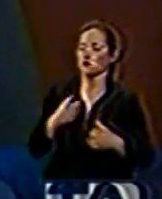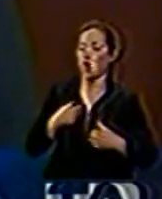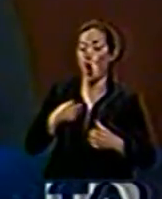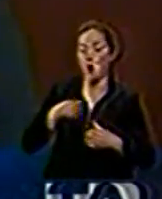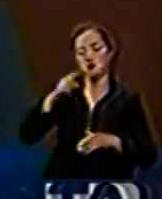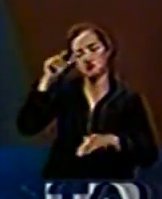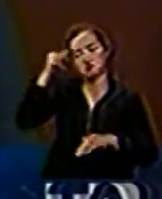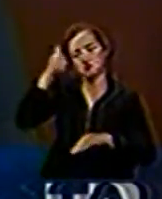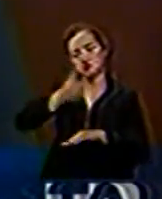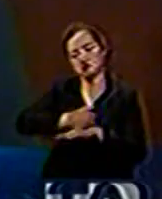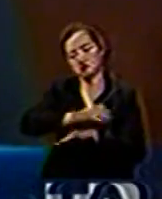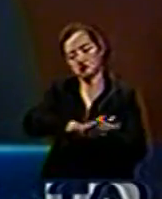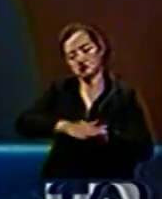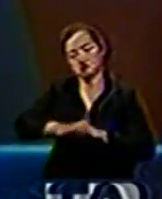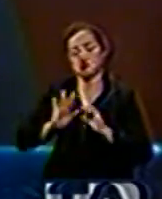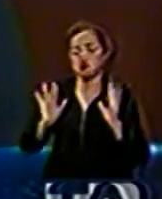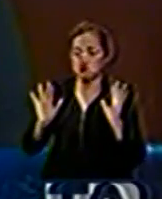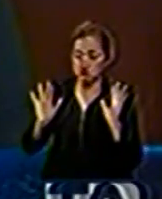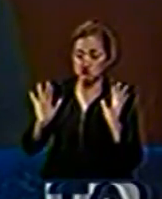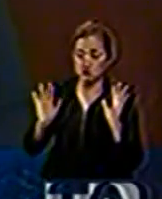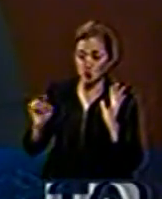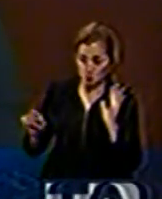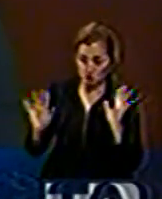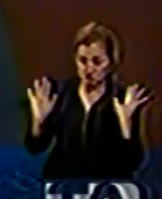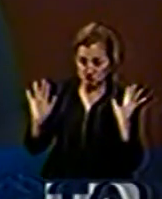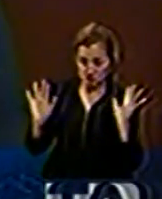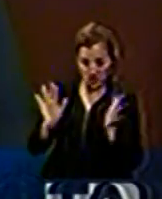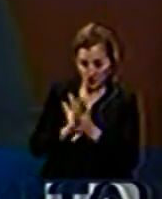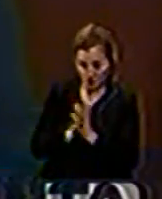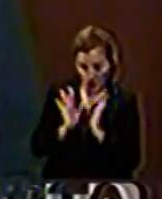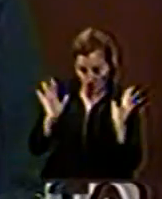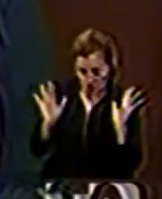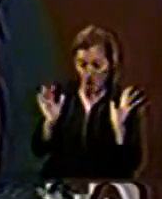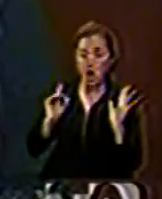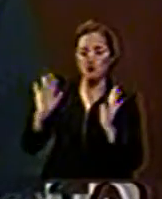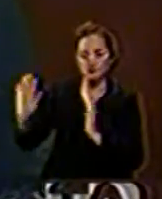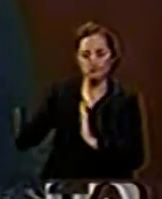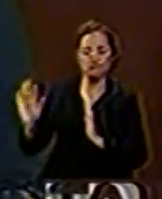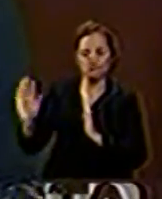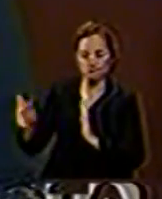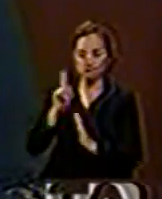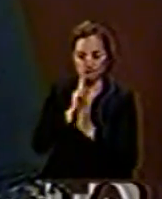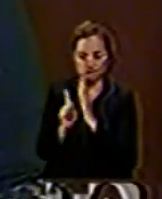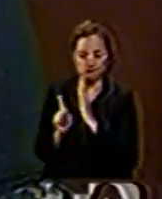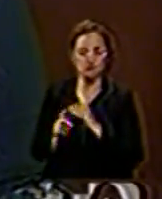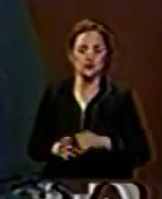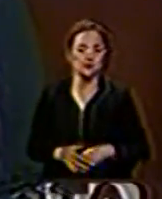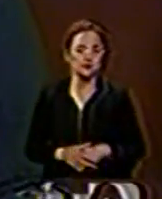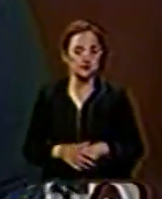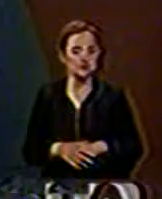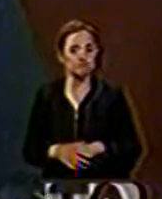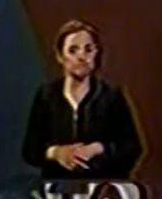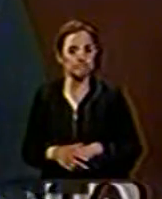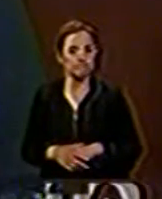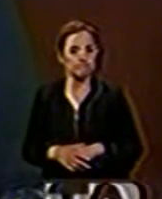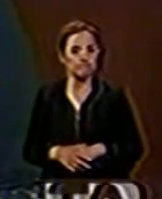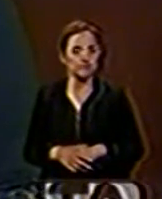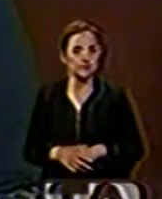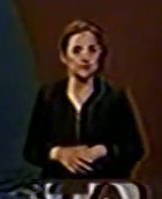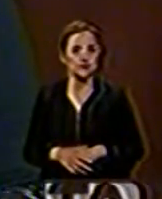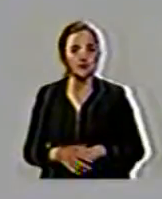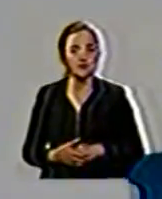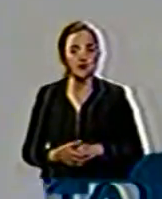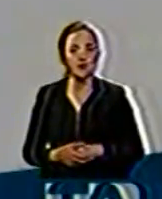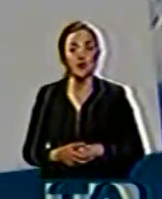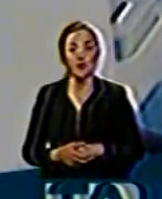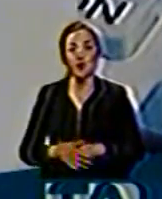y particularmente de gobernador de la provincia de Morona, Santiago, de director provincial del IES en esta